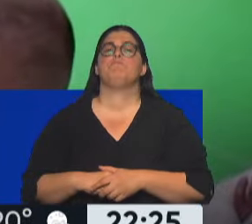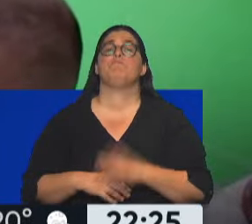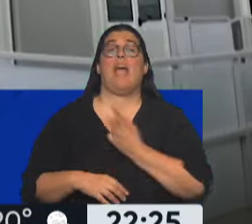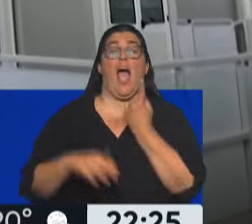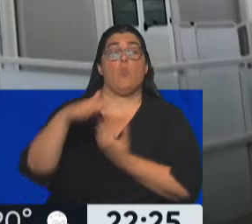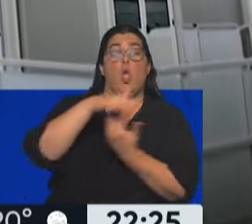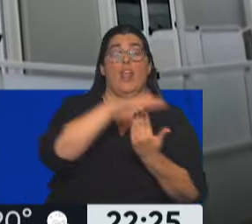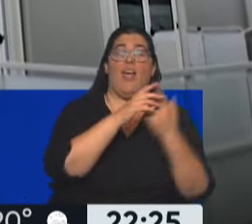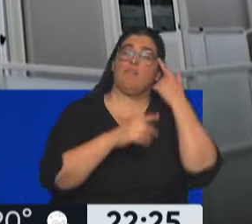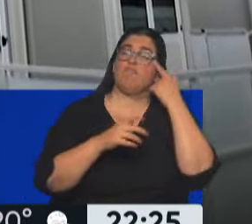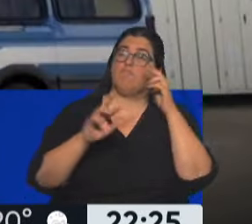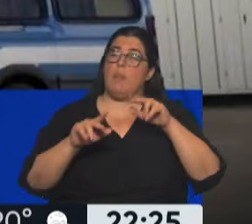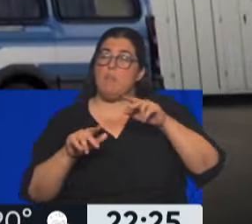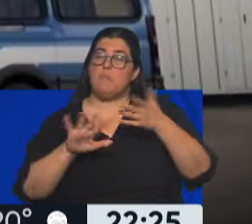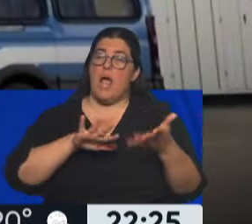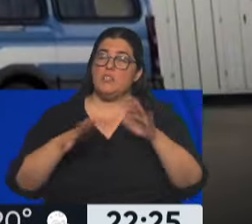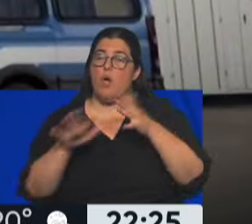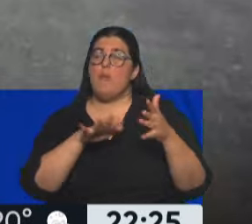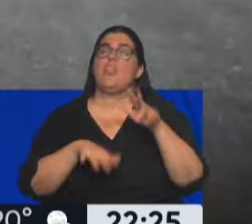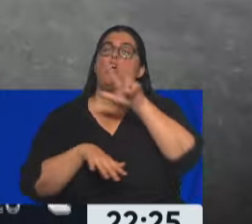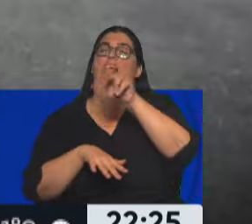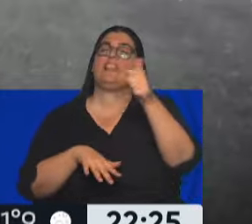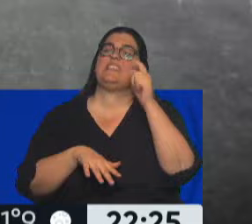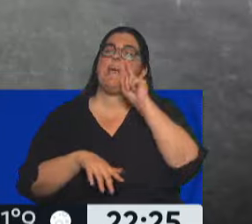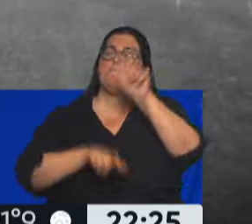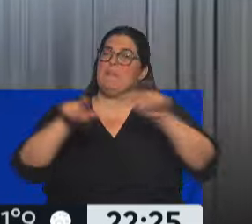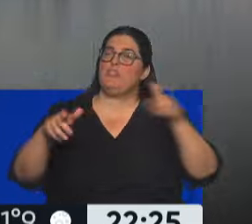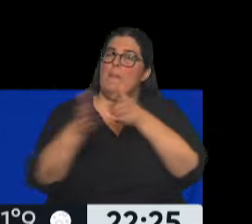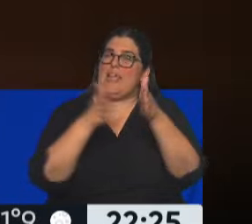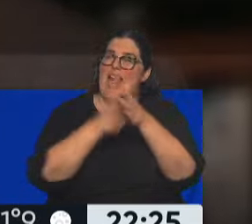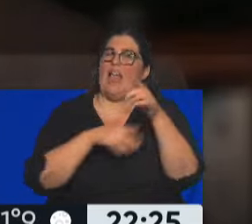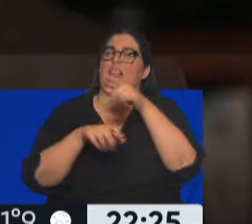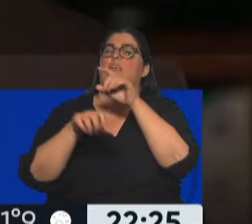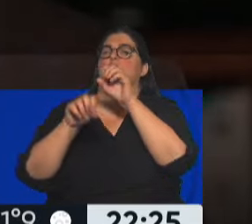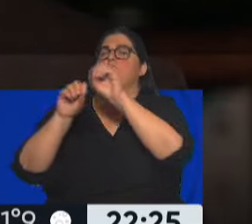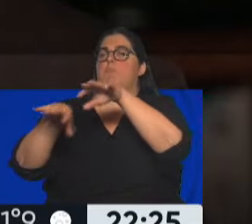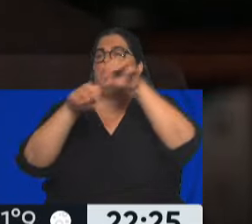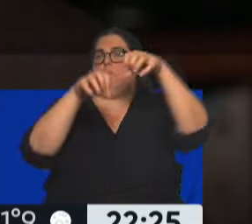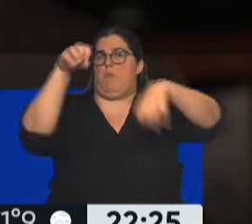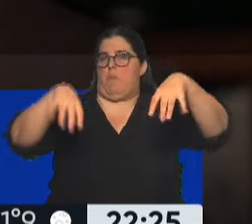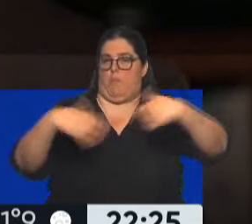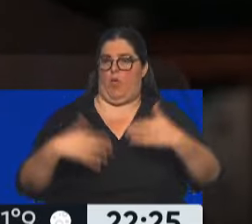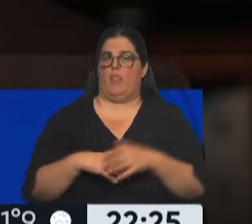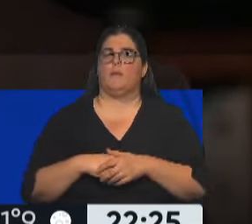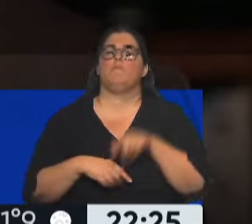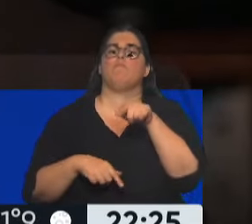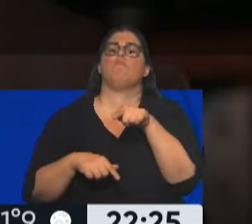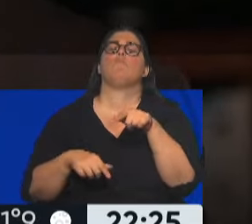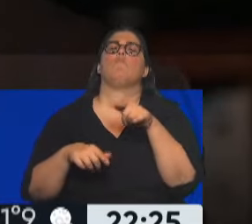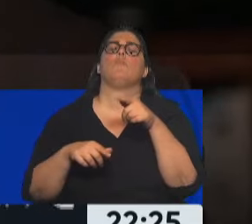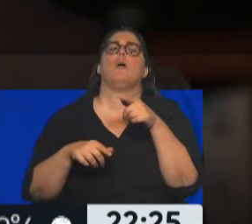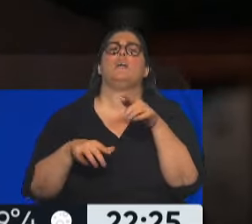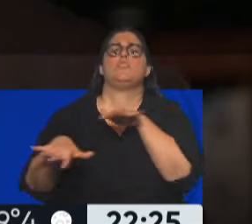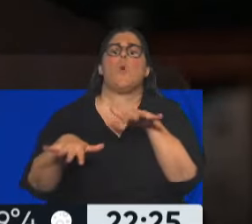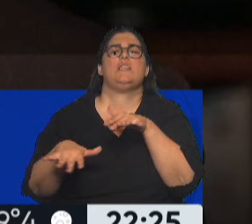estiman que por este centro podrán pasar unos 36.000 migrantes al año. It's a phenomenon that Europe